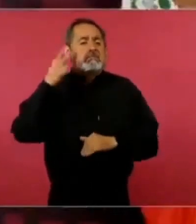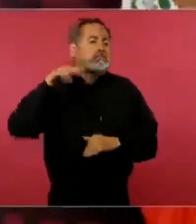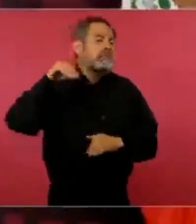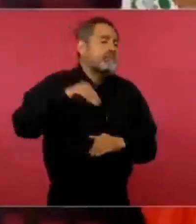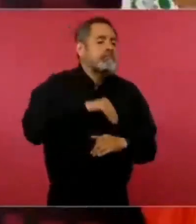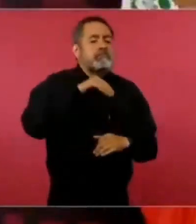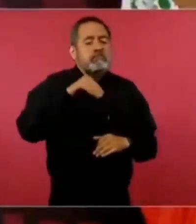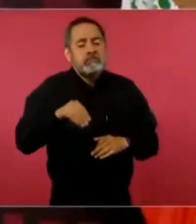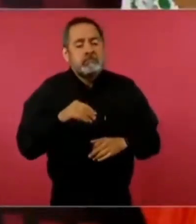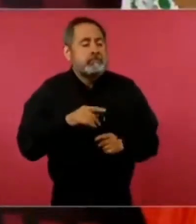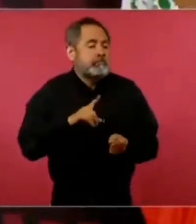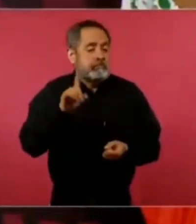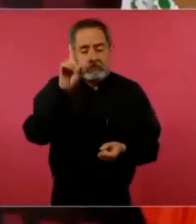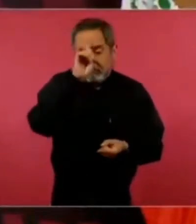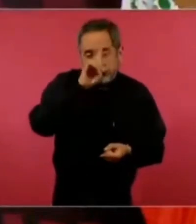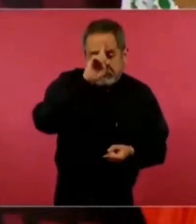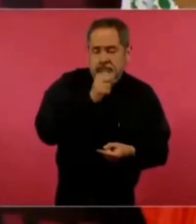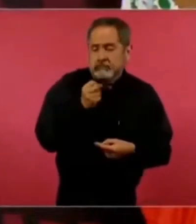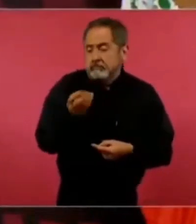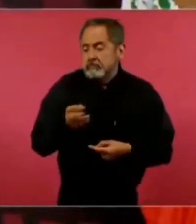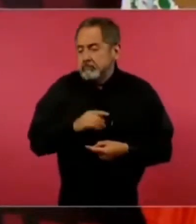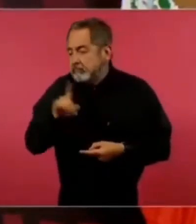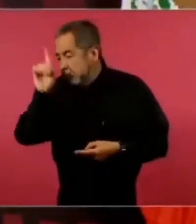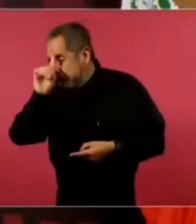con puras recomendaciones.